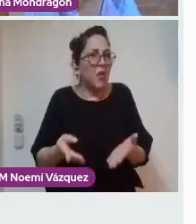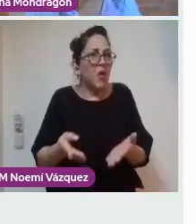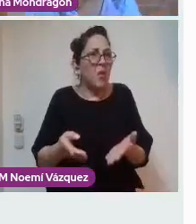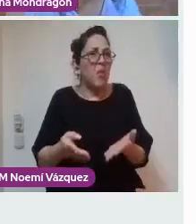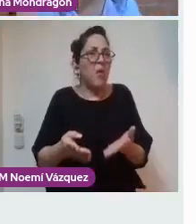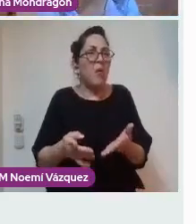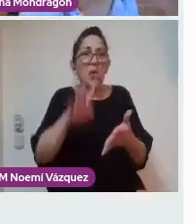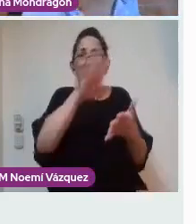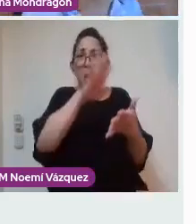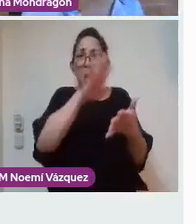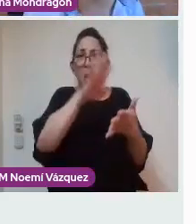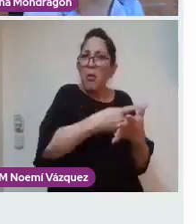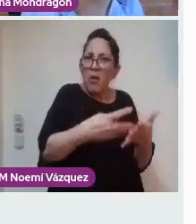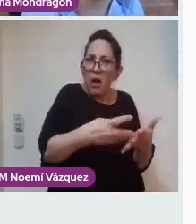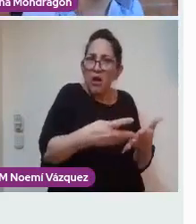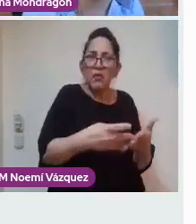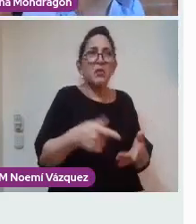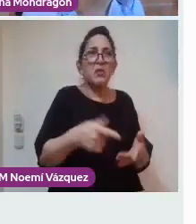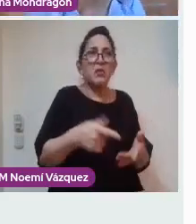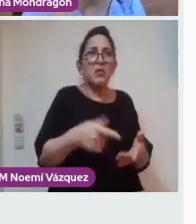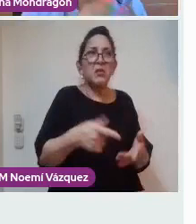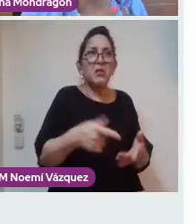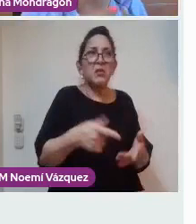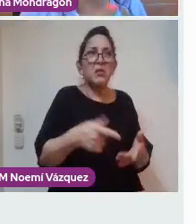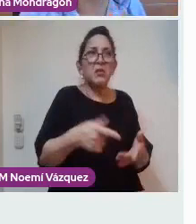todas las vacaciones, para que el primer día de escuela